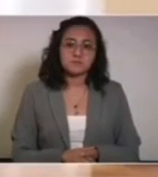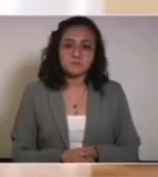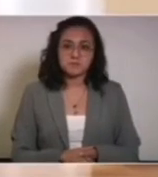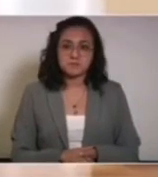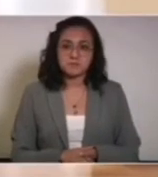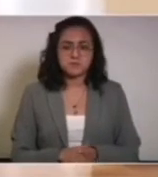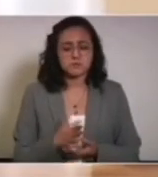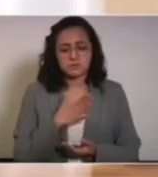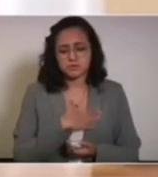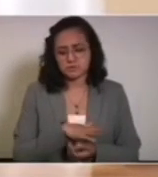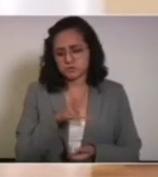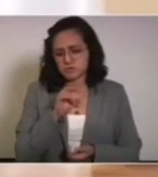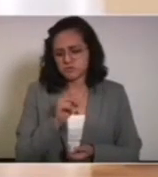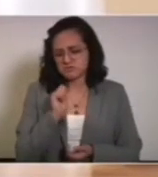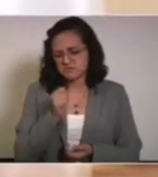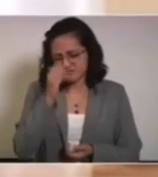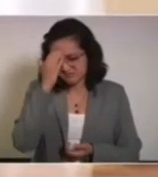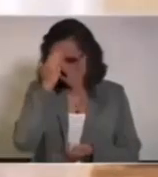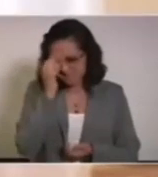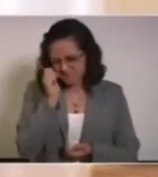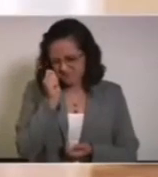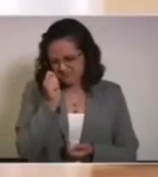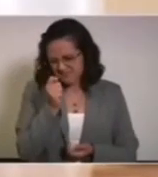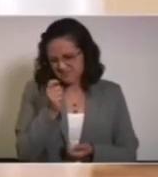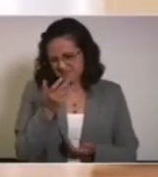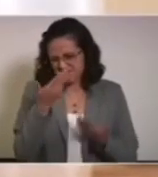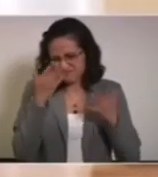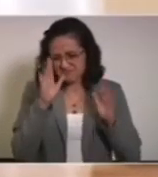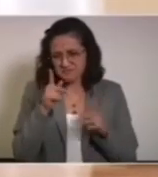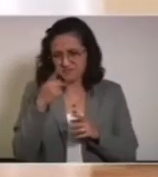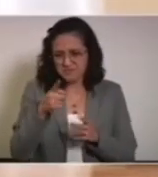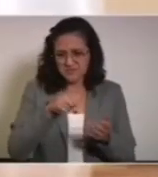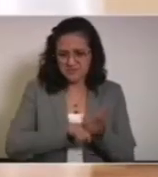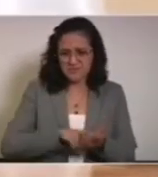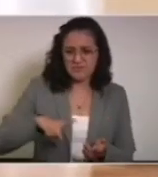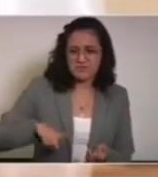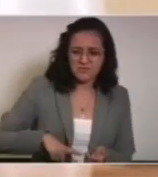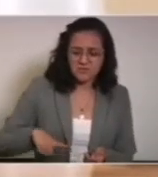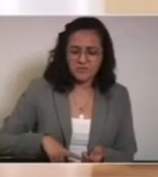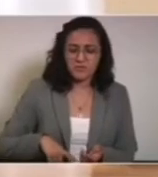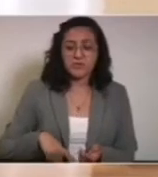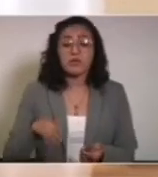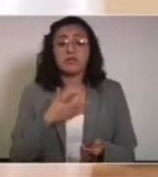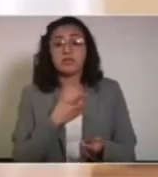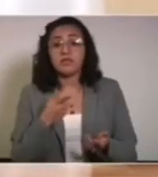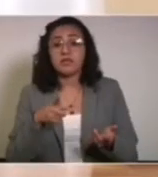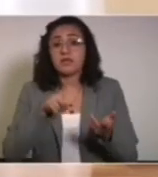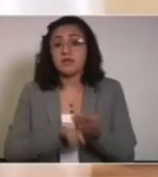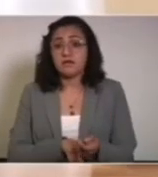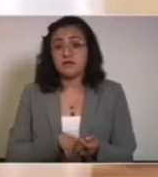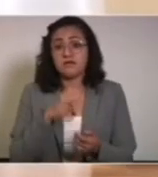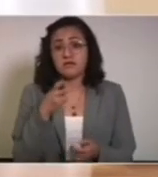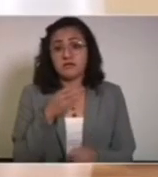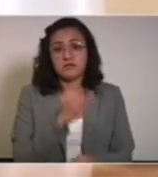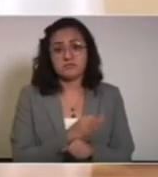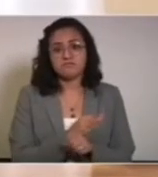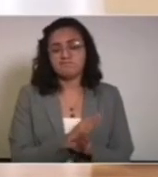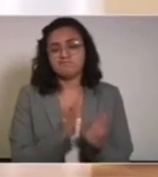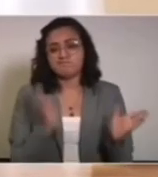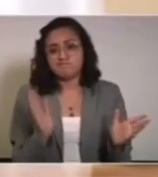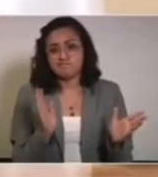yo no conozco los casos de gobiernos que estén involucrados en esto